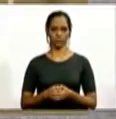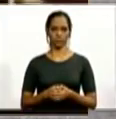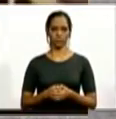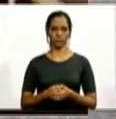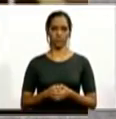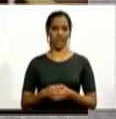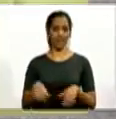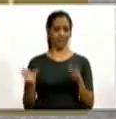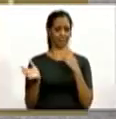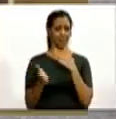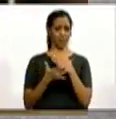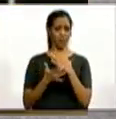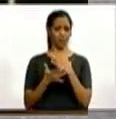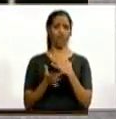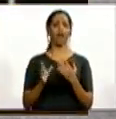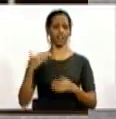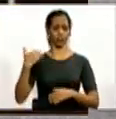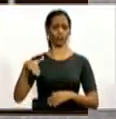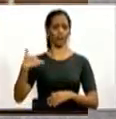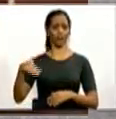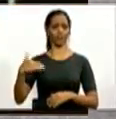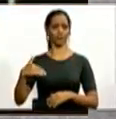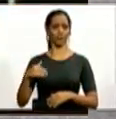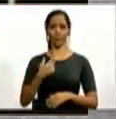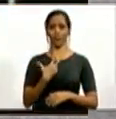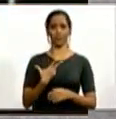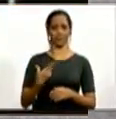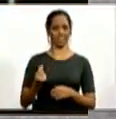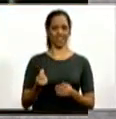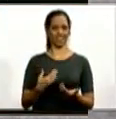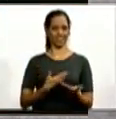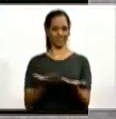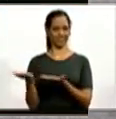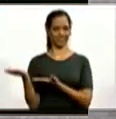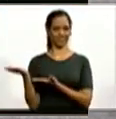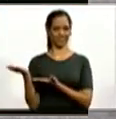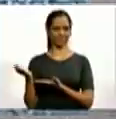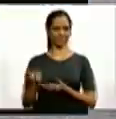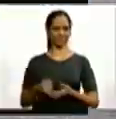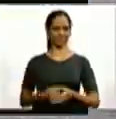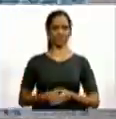La tecnología es un derecho, no un privilegio.